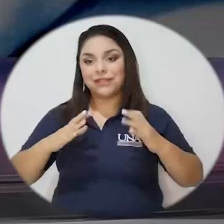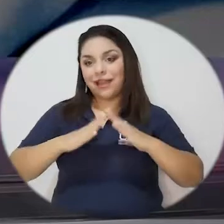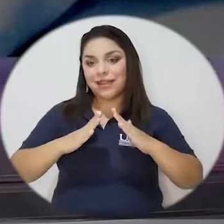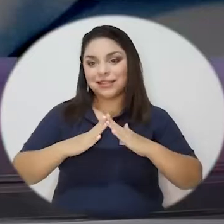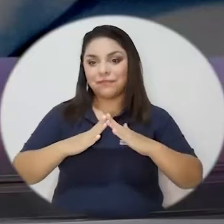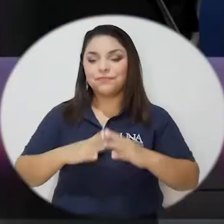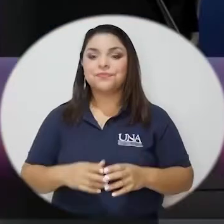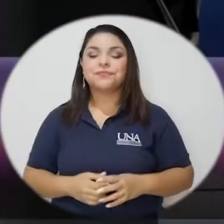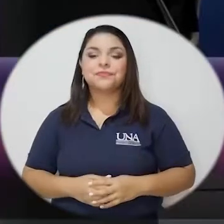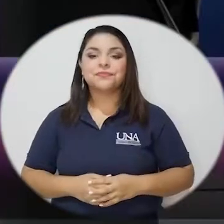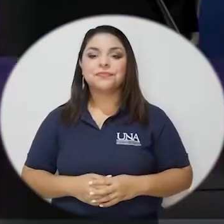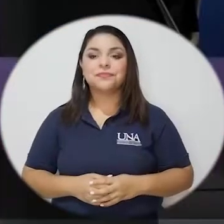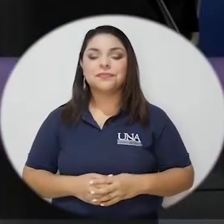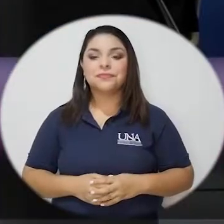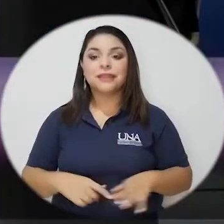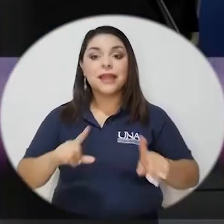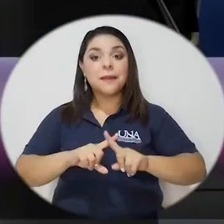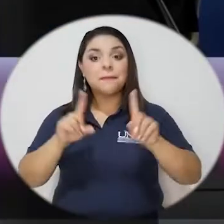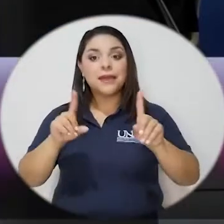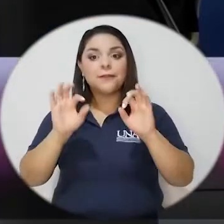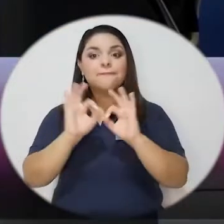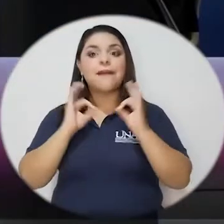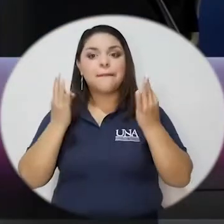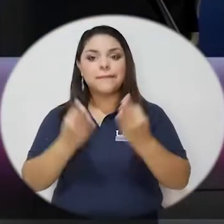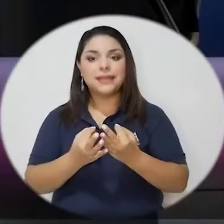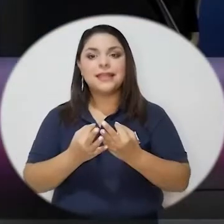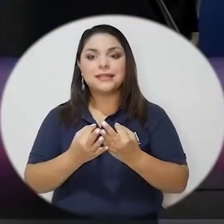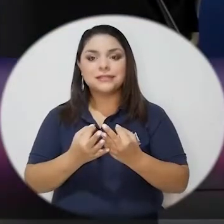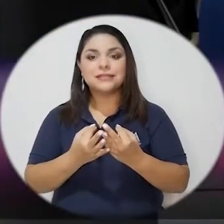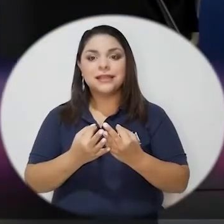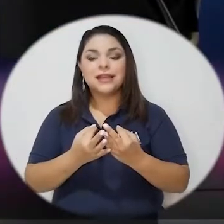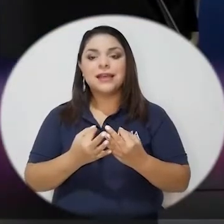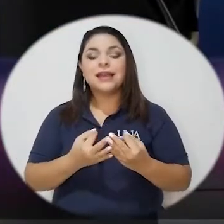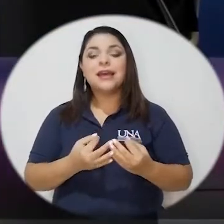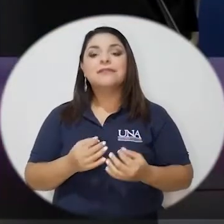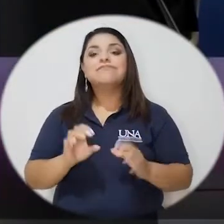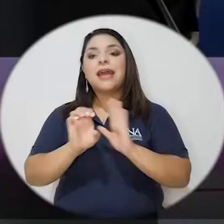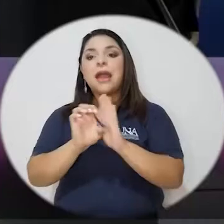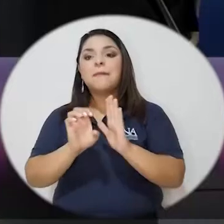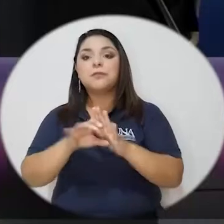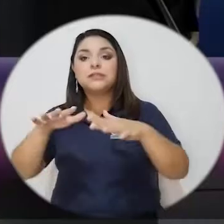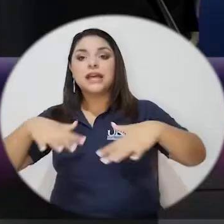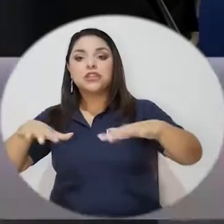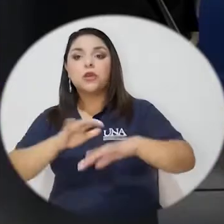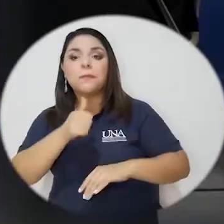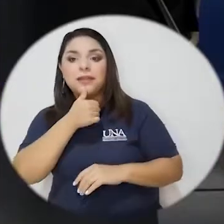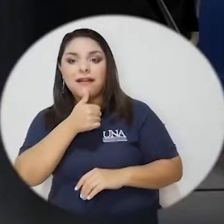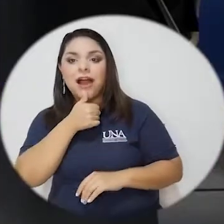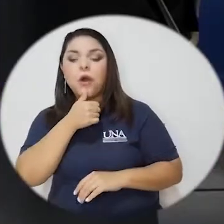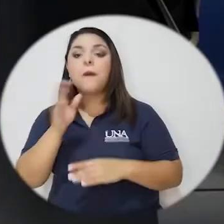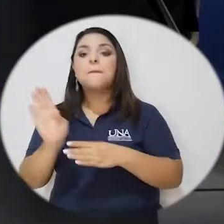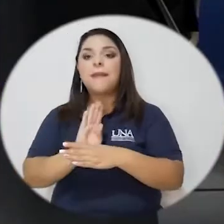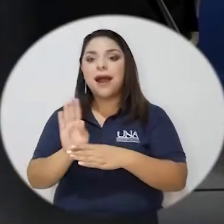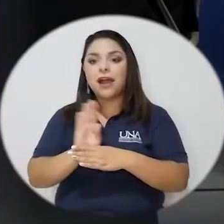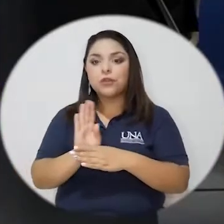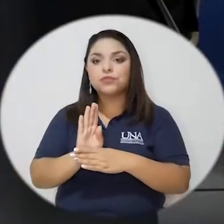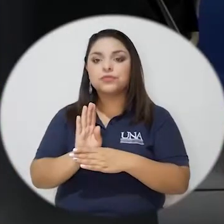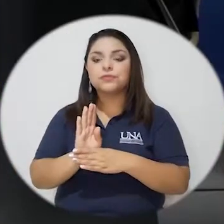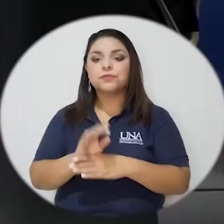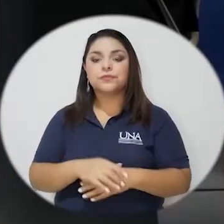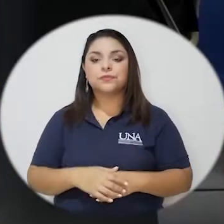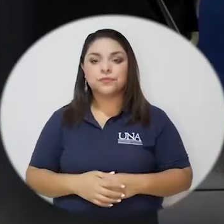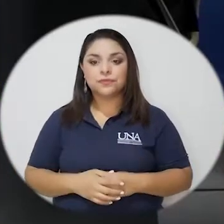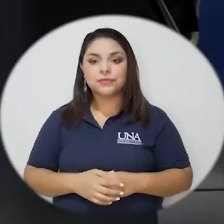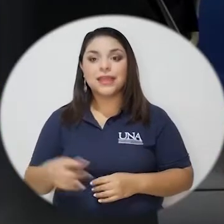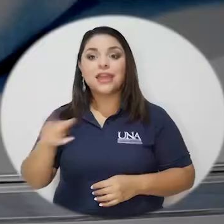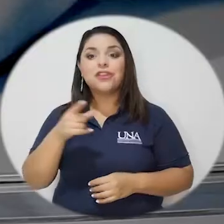vestimos, incluso cómo teletrabajamos, pero las familias entonces, y teníamos el sector privado, a los bancos sobre todo,